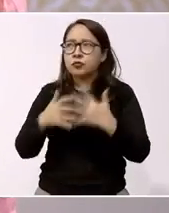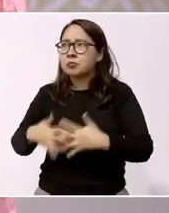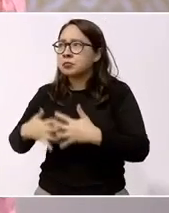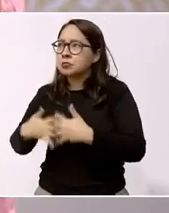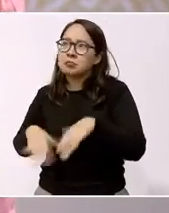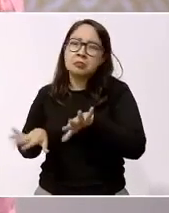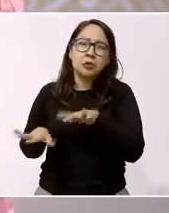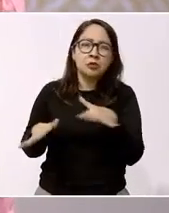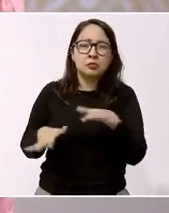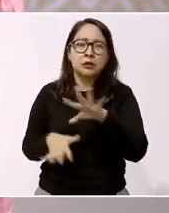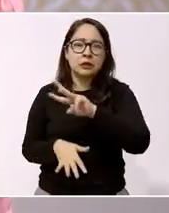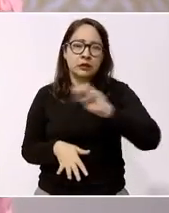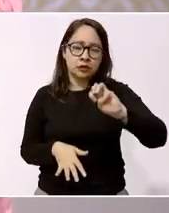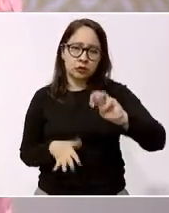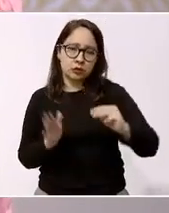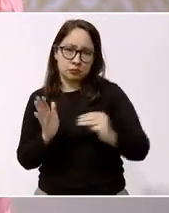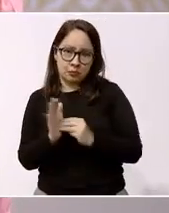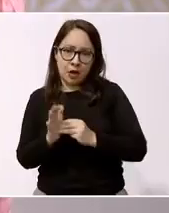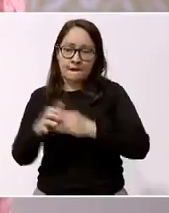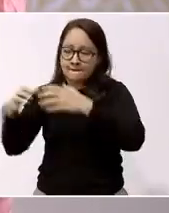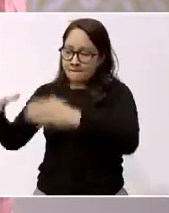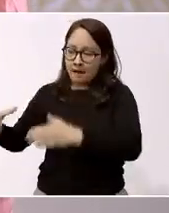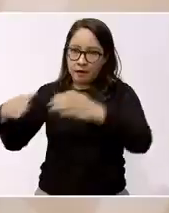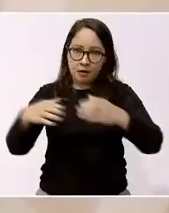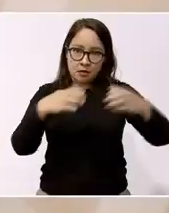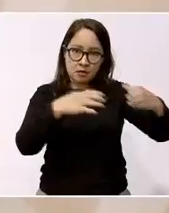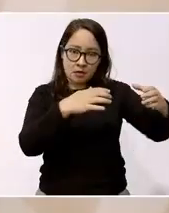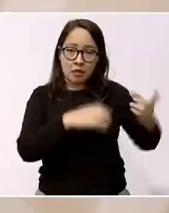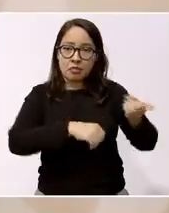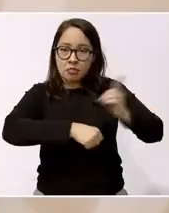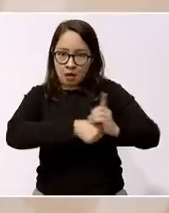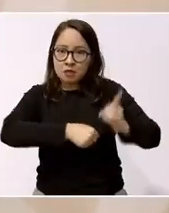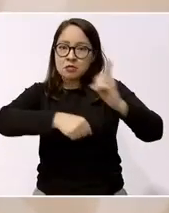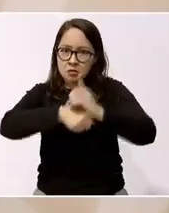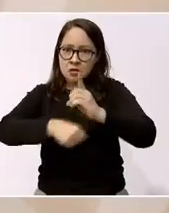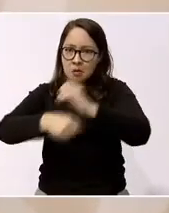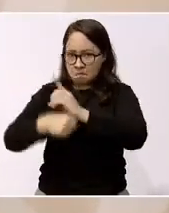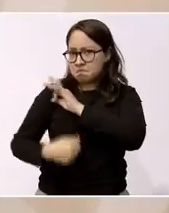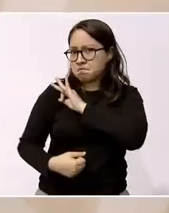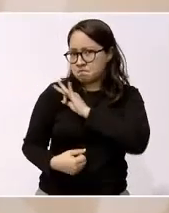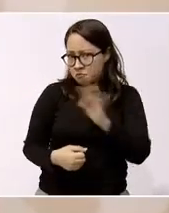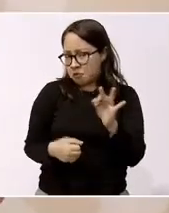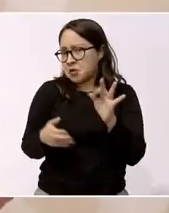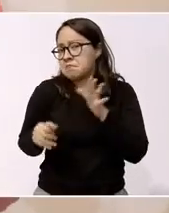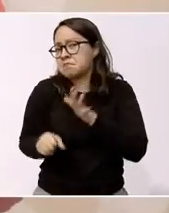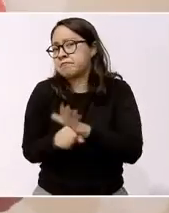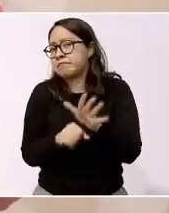más de 300,000 barriles diarios y